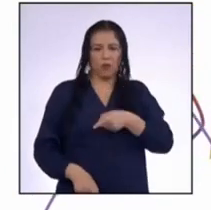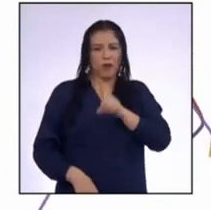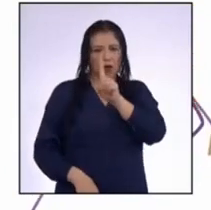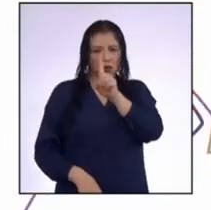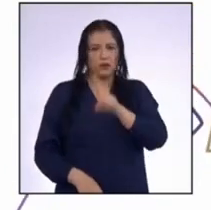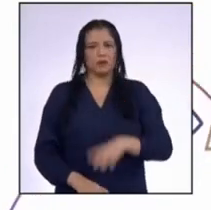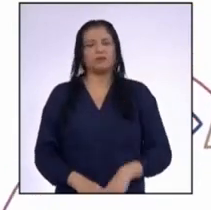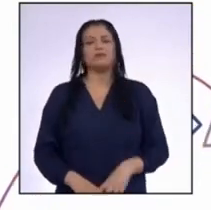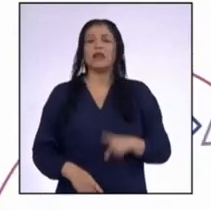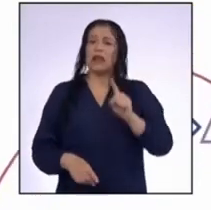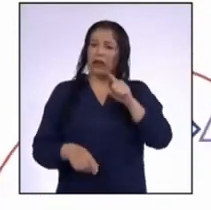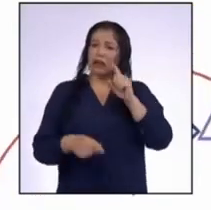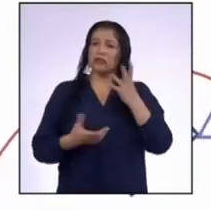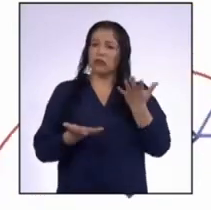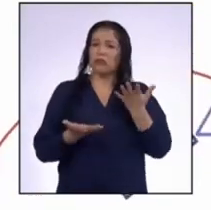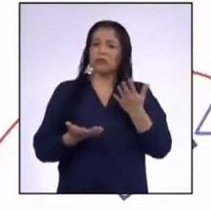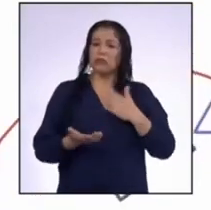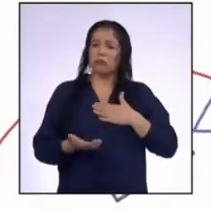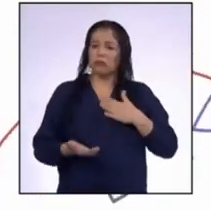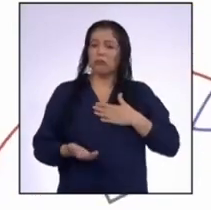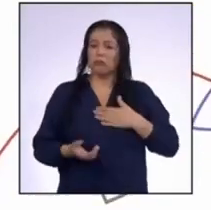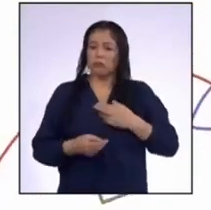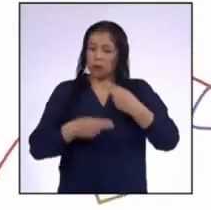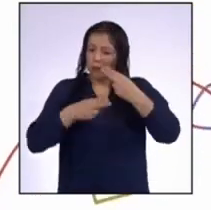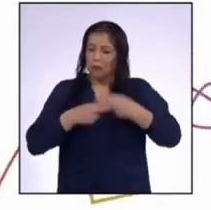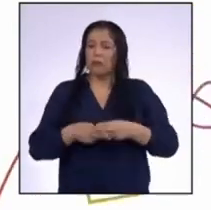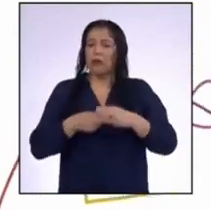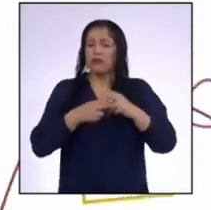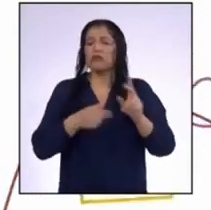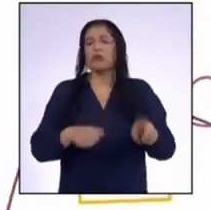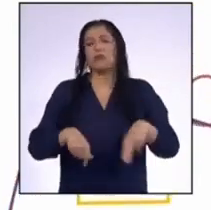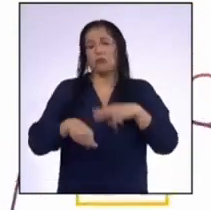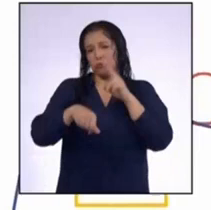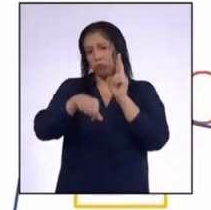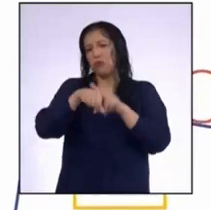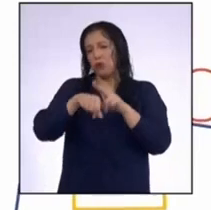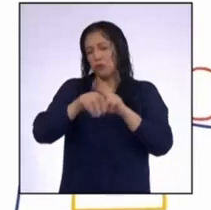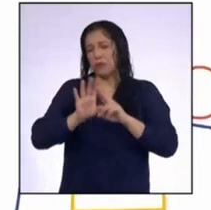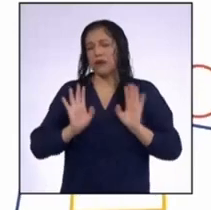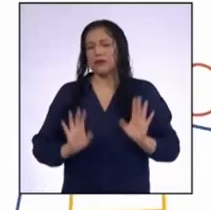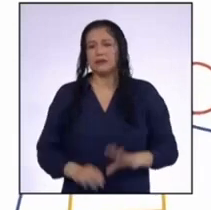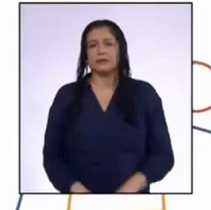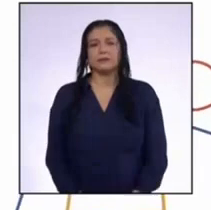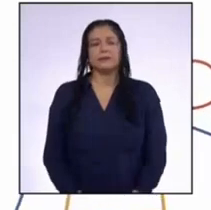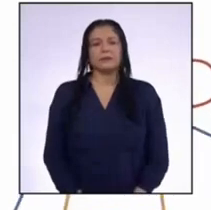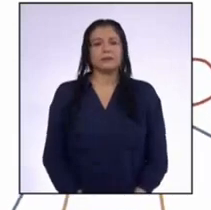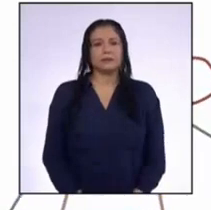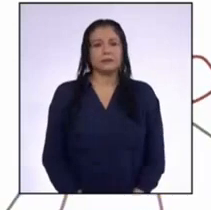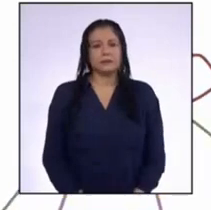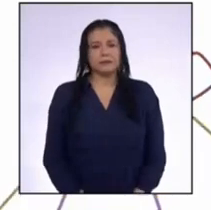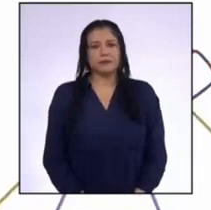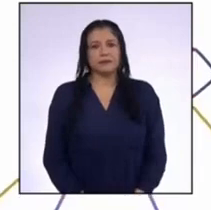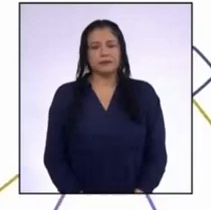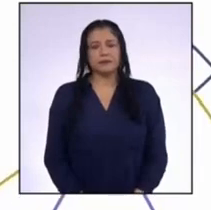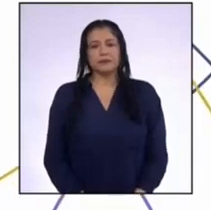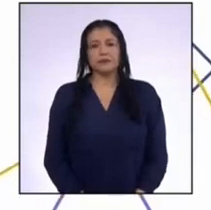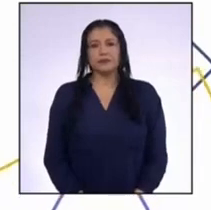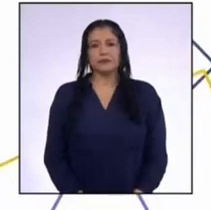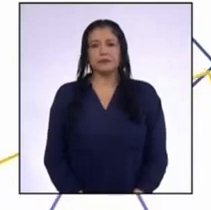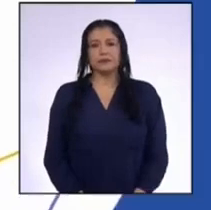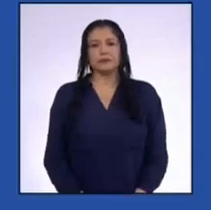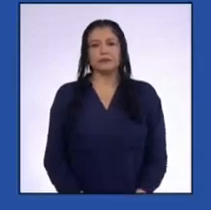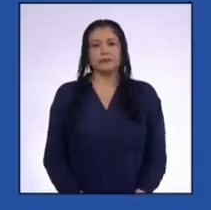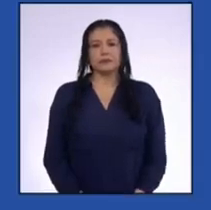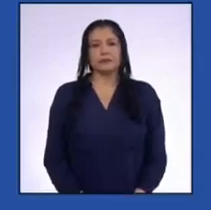décimo. Esto significa que mi peso se encuentra en el nivel normal.